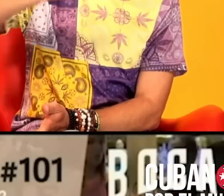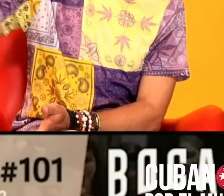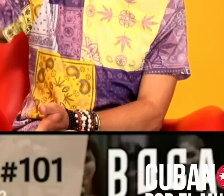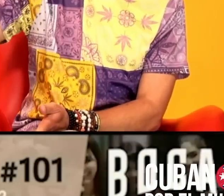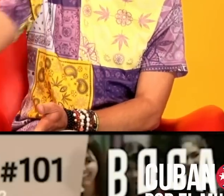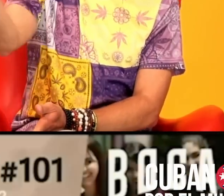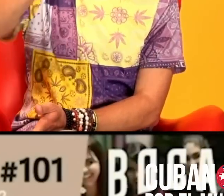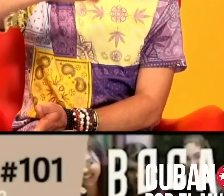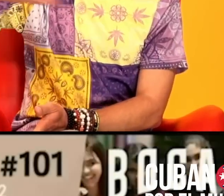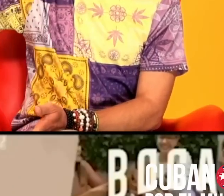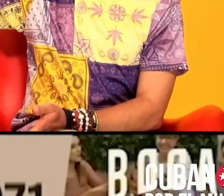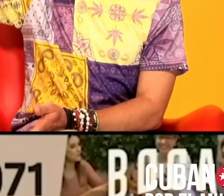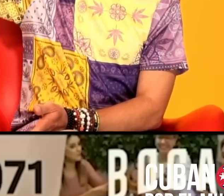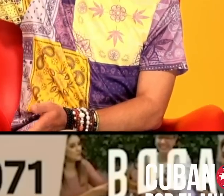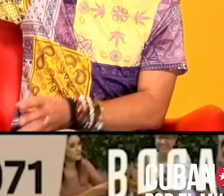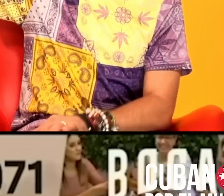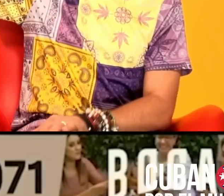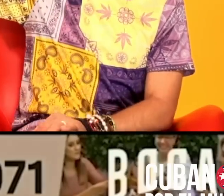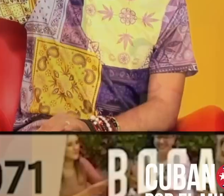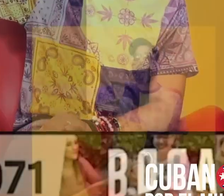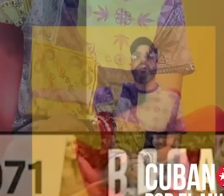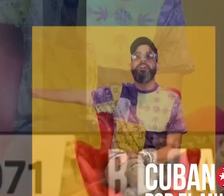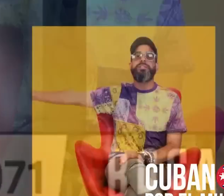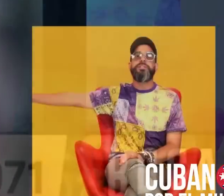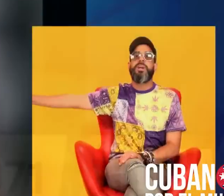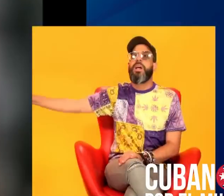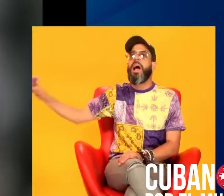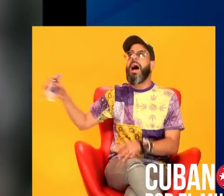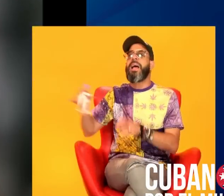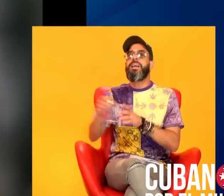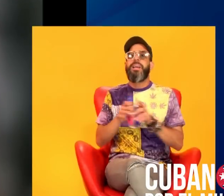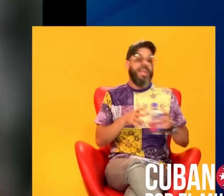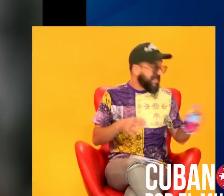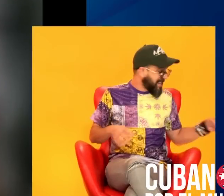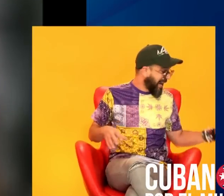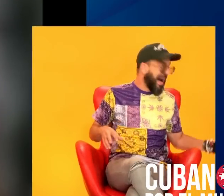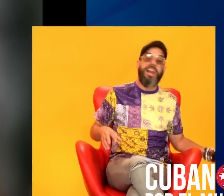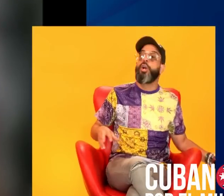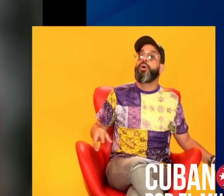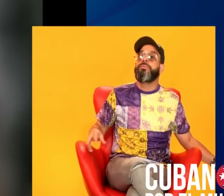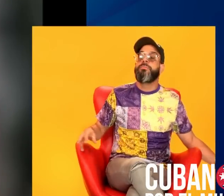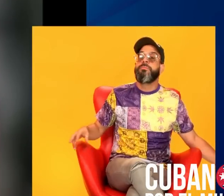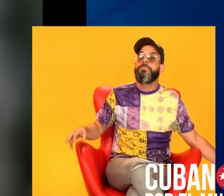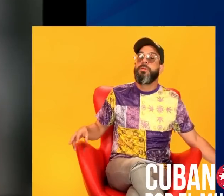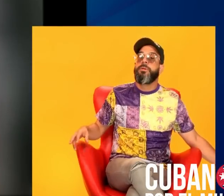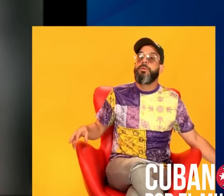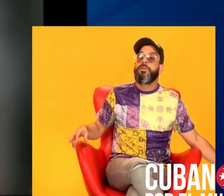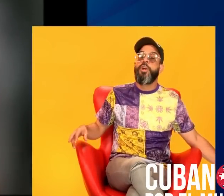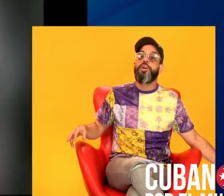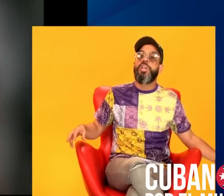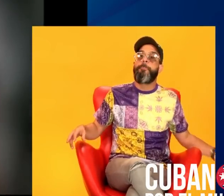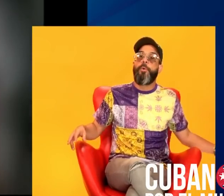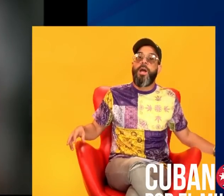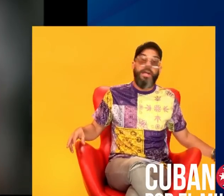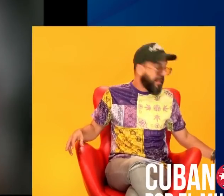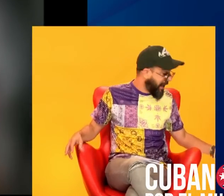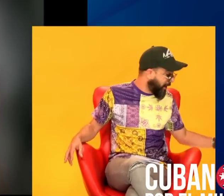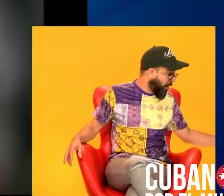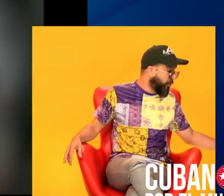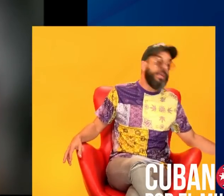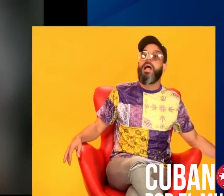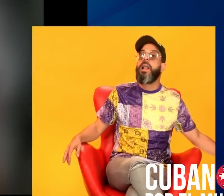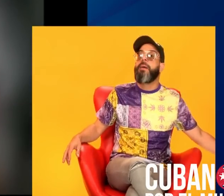que haya un comunista, hay que sacarlo, señores. Hay que sacarlo. No se puede